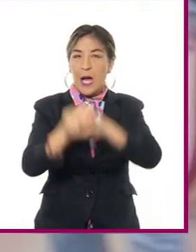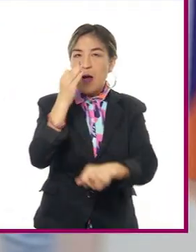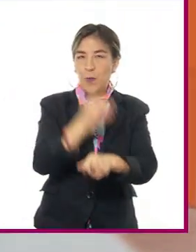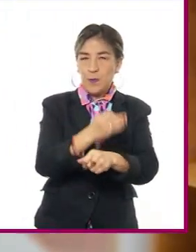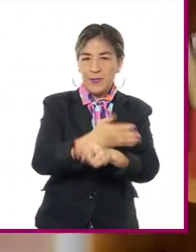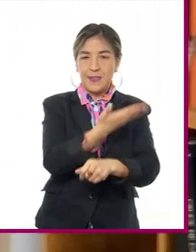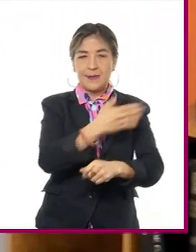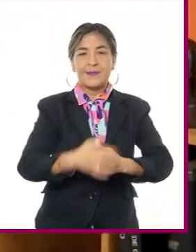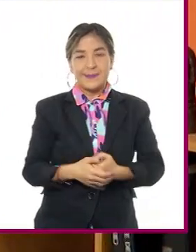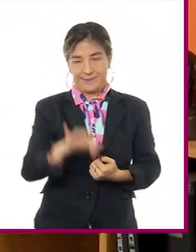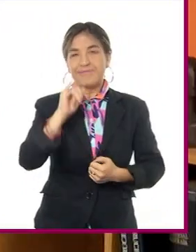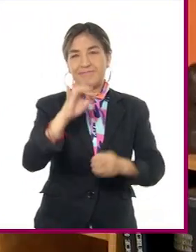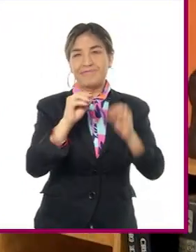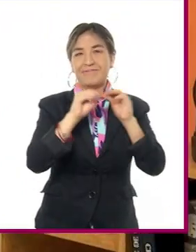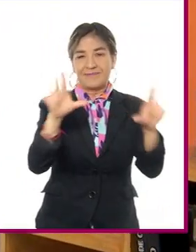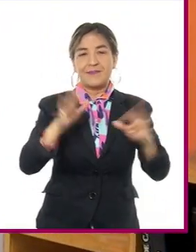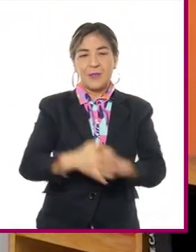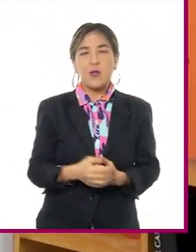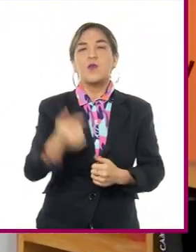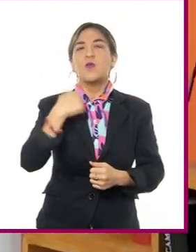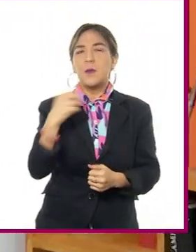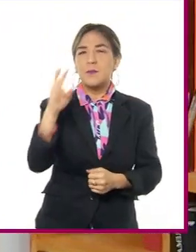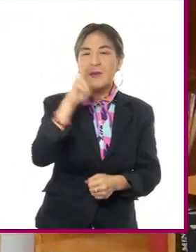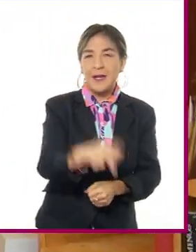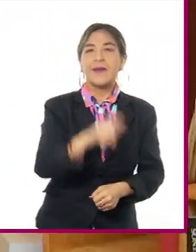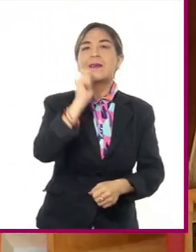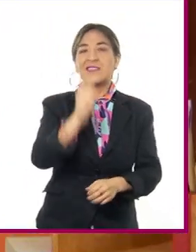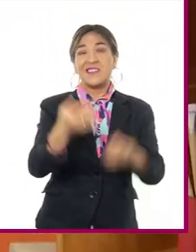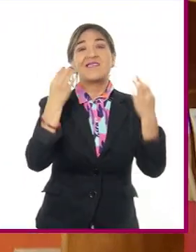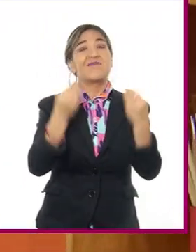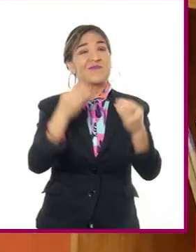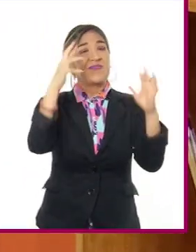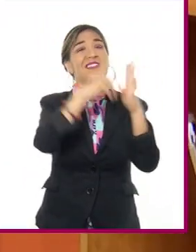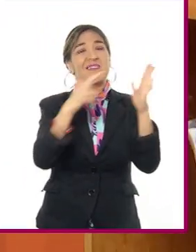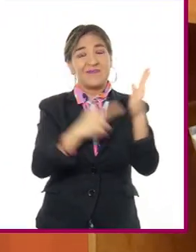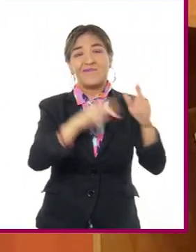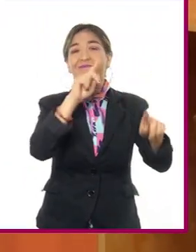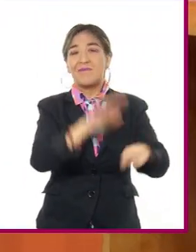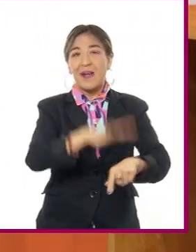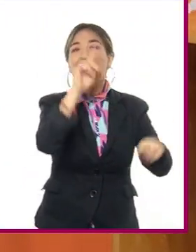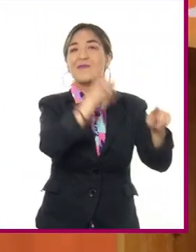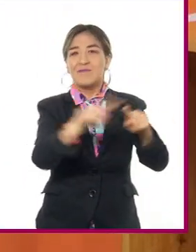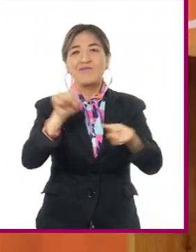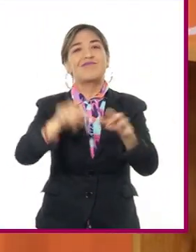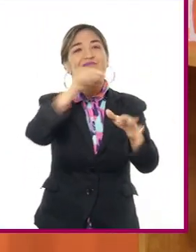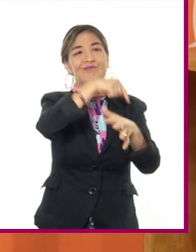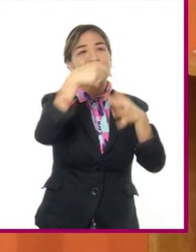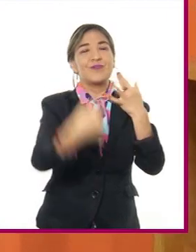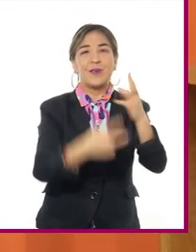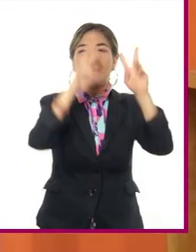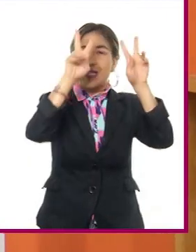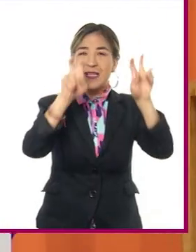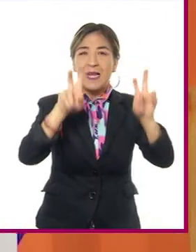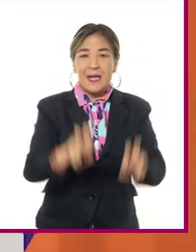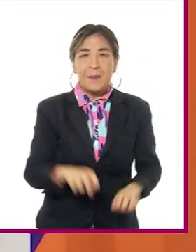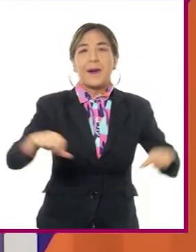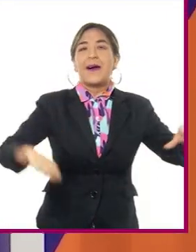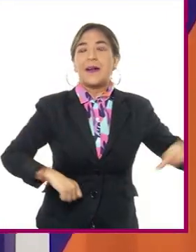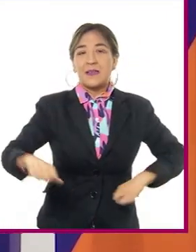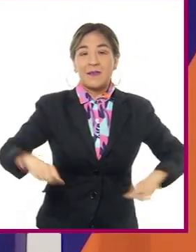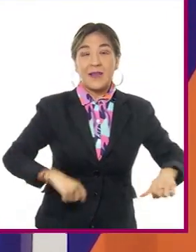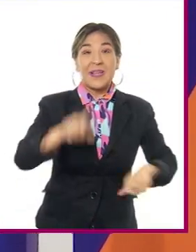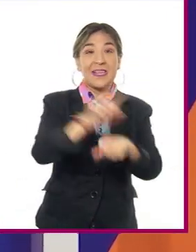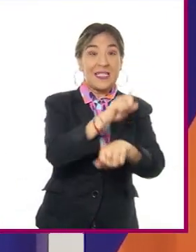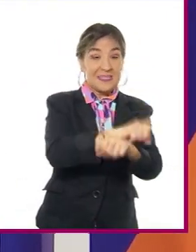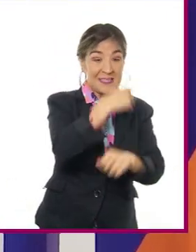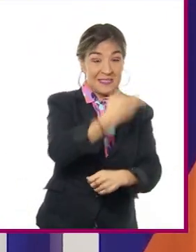ahora? Claro que sí, profesor. Me queda claro que hay muchas reglas y que abarcan todo tipo de temas y áreas de actividad, desde la práctica